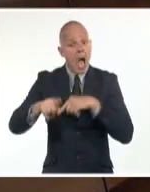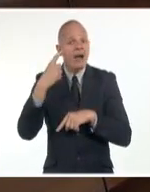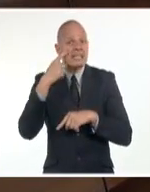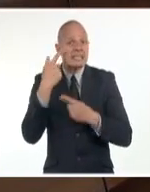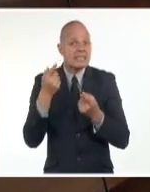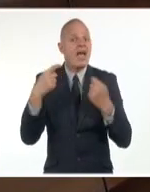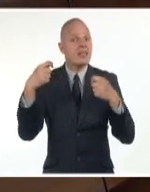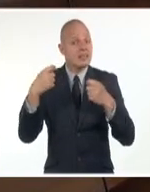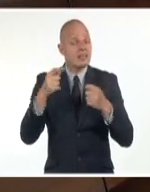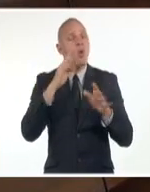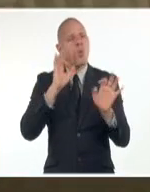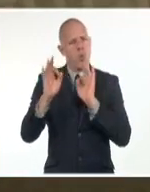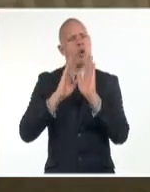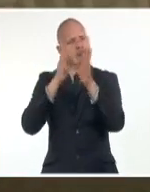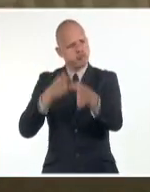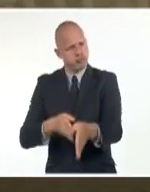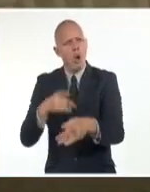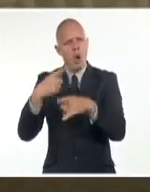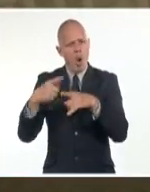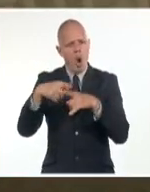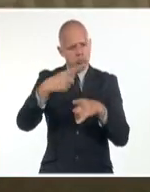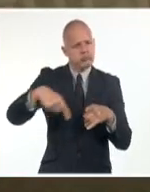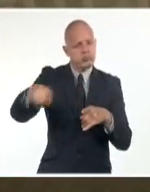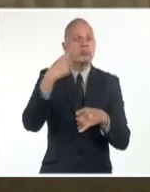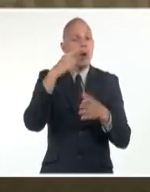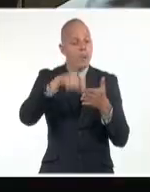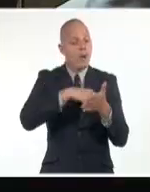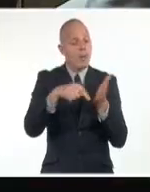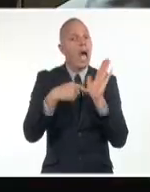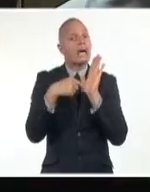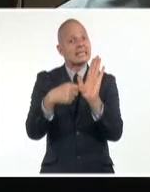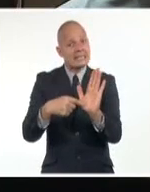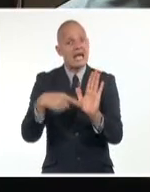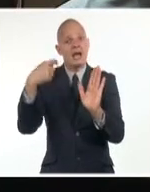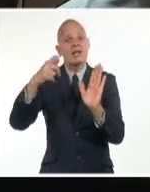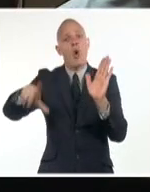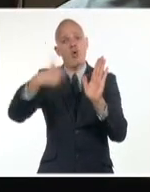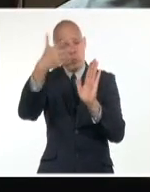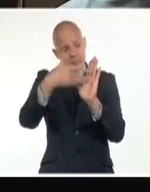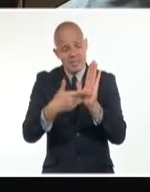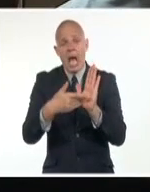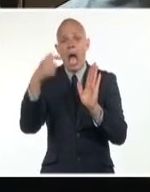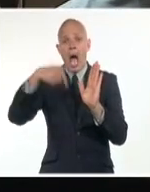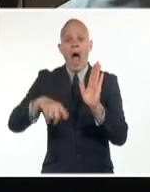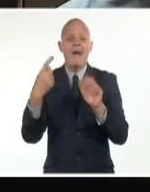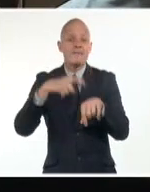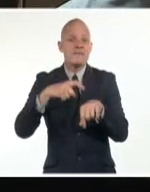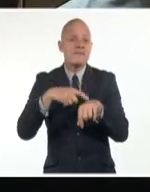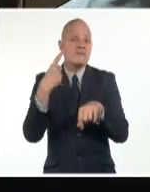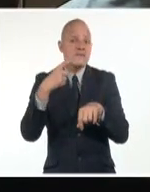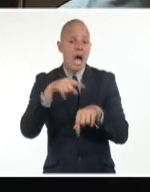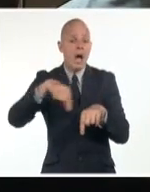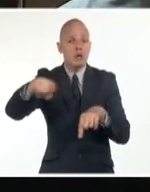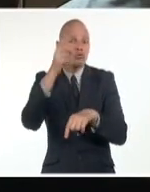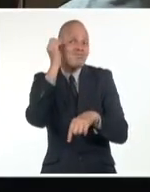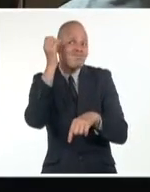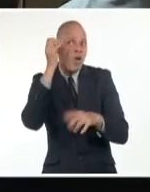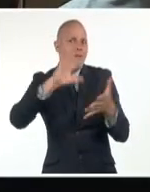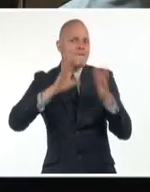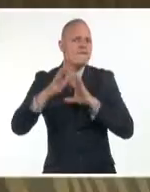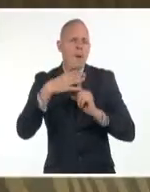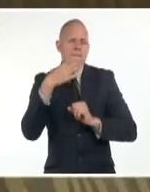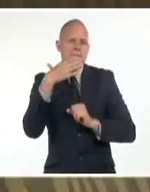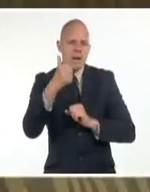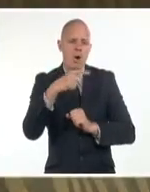y disciplina en consonancia con la estrategia que asume el país en tiempos donde se necesita de mucha creatividad y compromiso